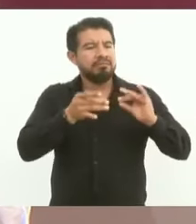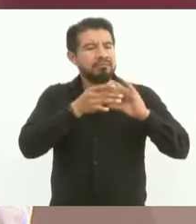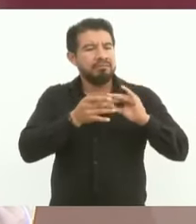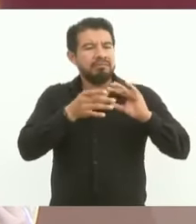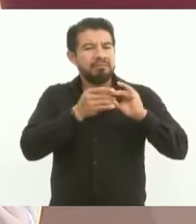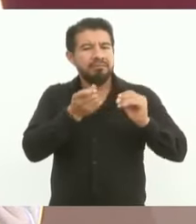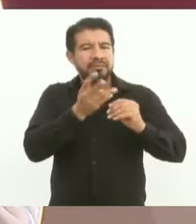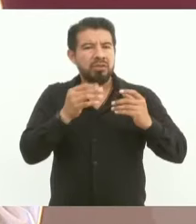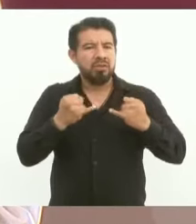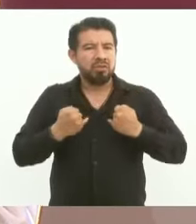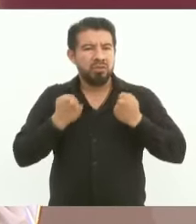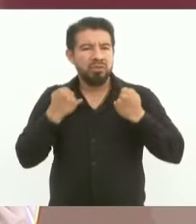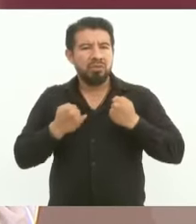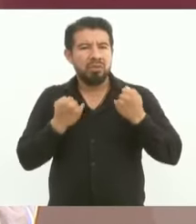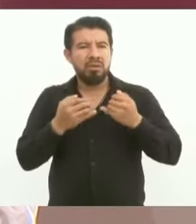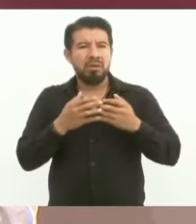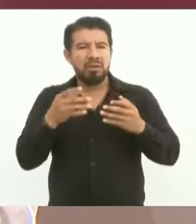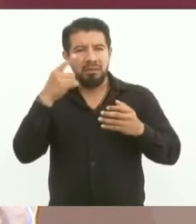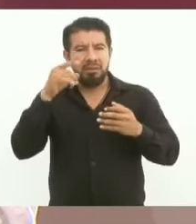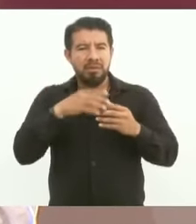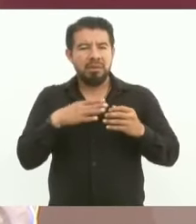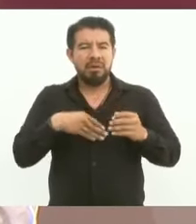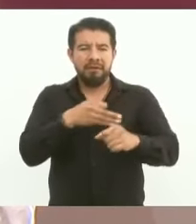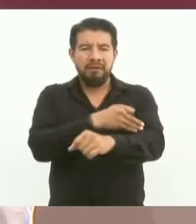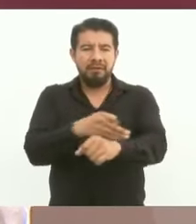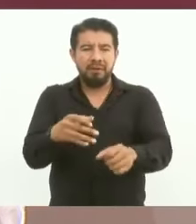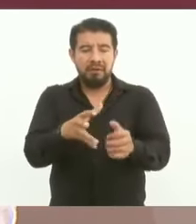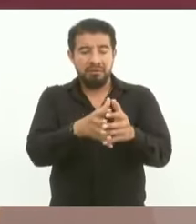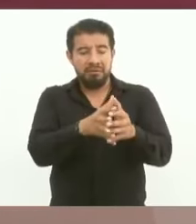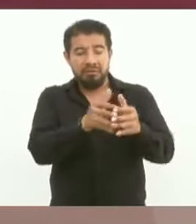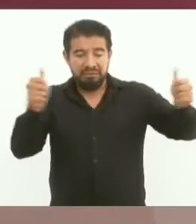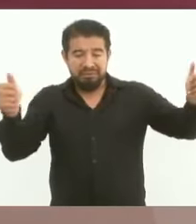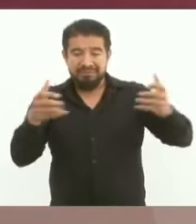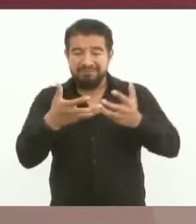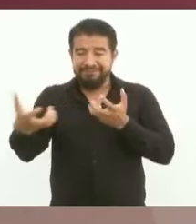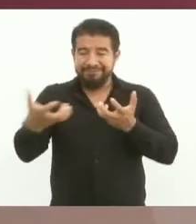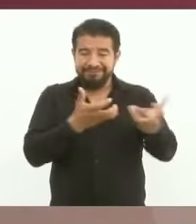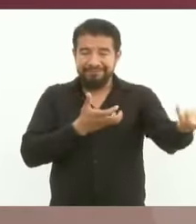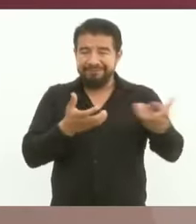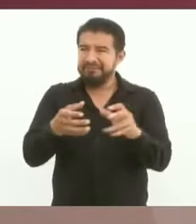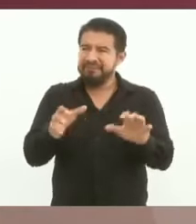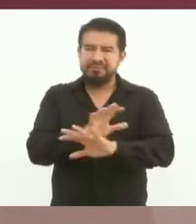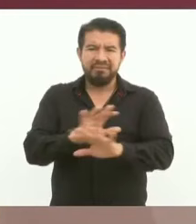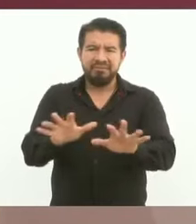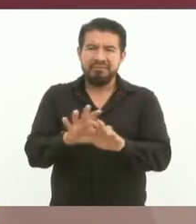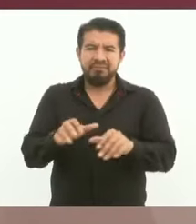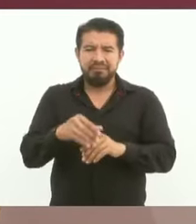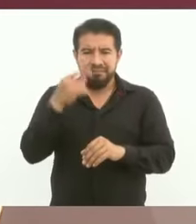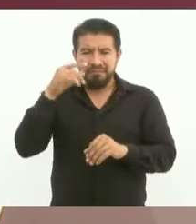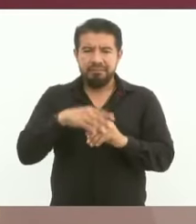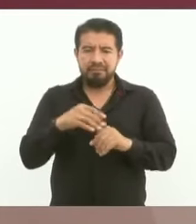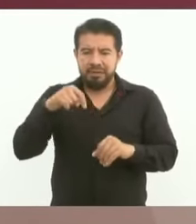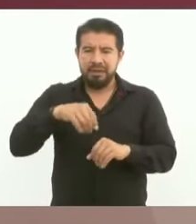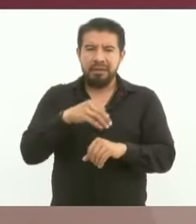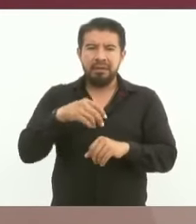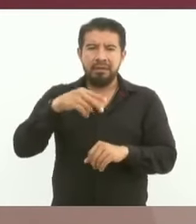que no se nos desintegren nuestras familias. La familia mexicana es la principal